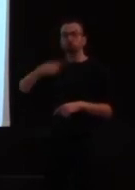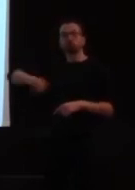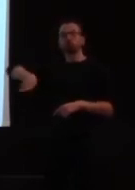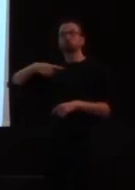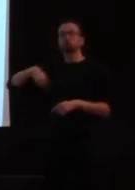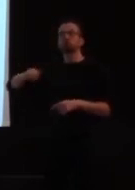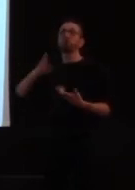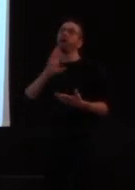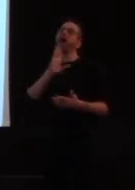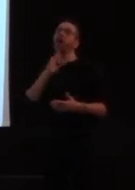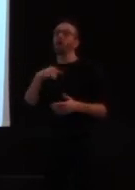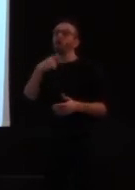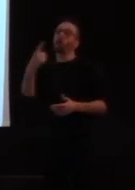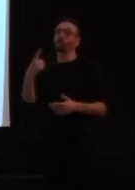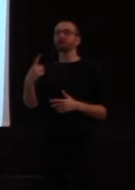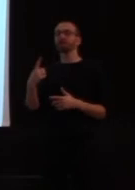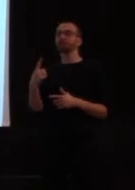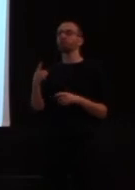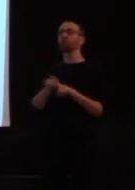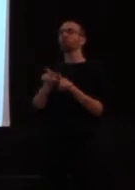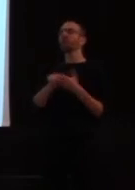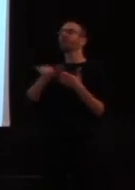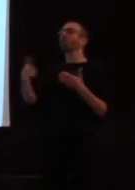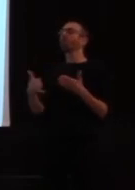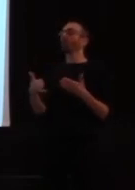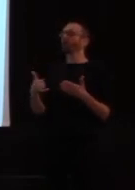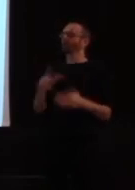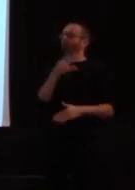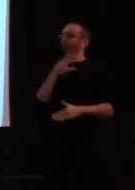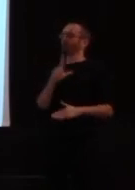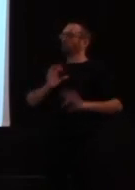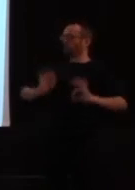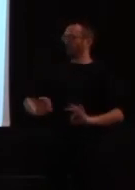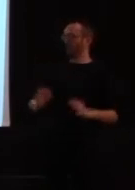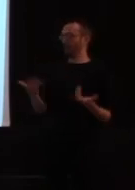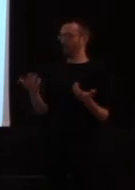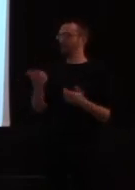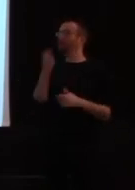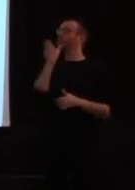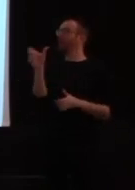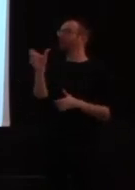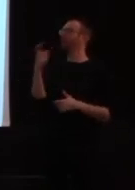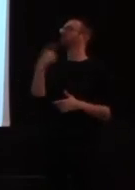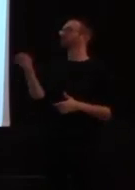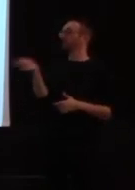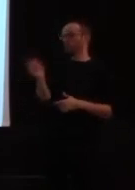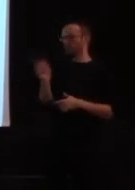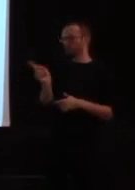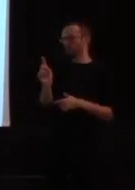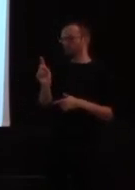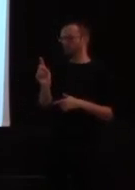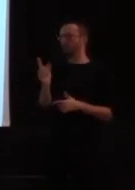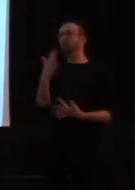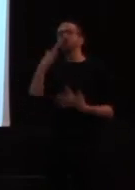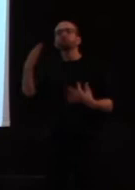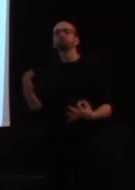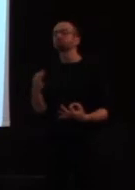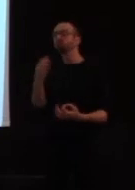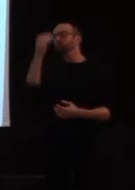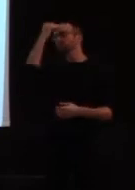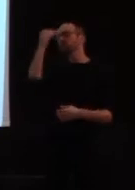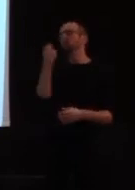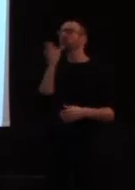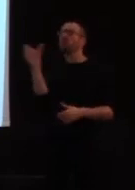lenguaje especial que es formal, para ellos, y no son difíciles, ¿eh? Y no son difíciles, pero no les dan valor, es como